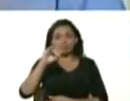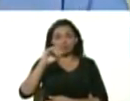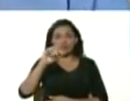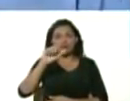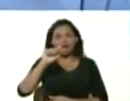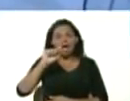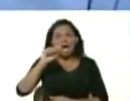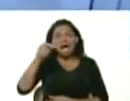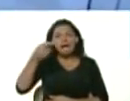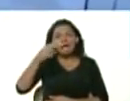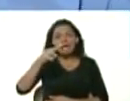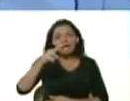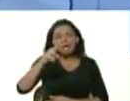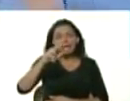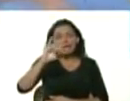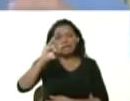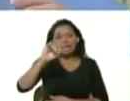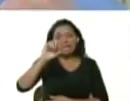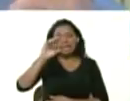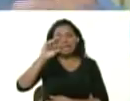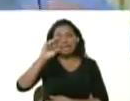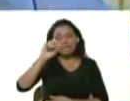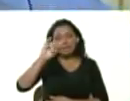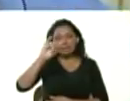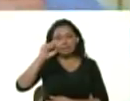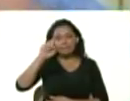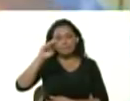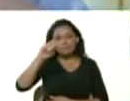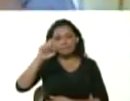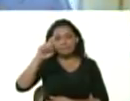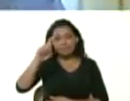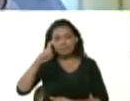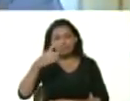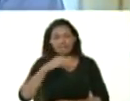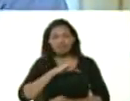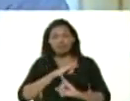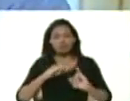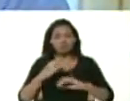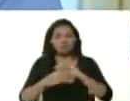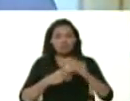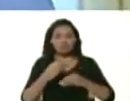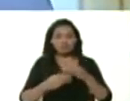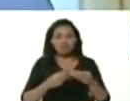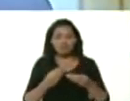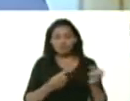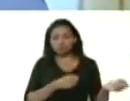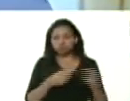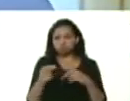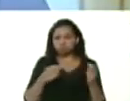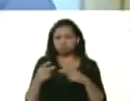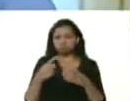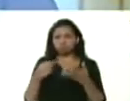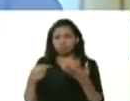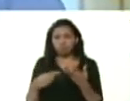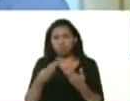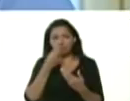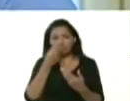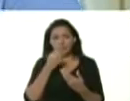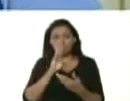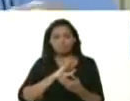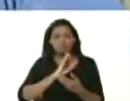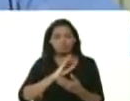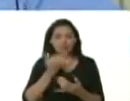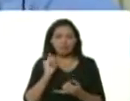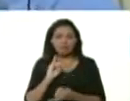Agriquimbex, por ejemplo, que ya está elaborando y está listo para exportar suplementos alimenticios y proteicos